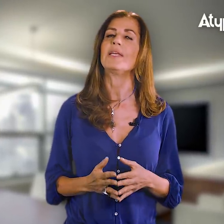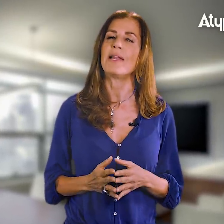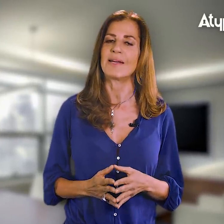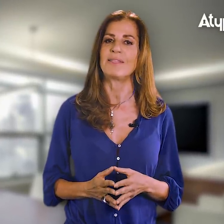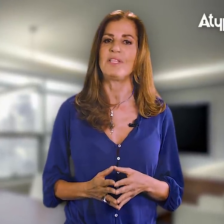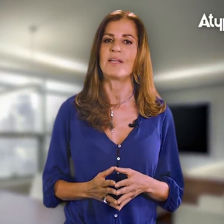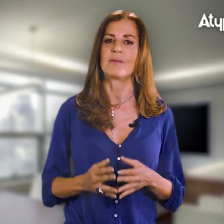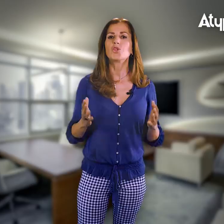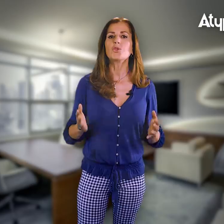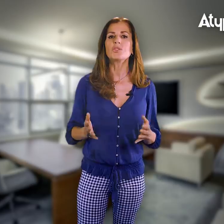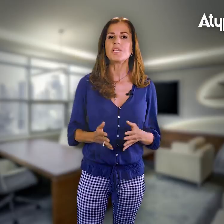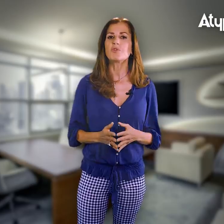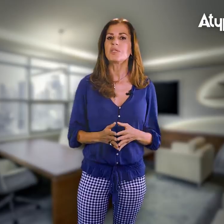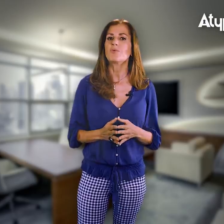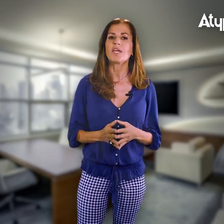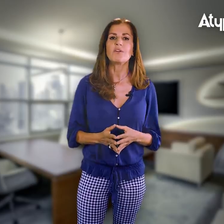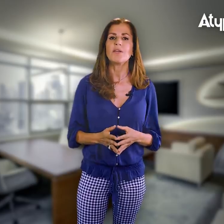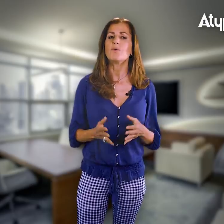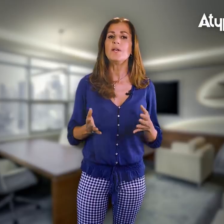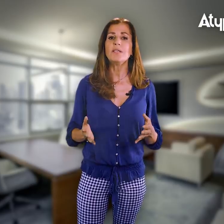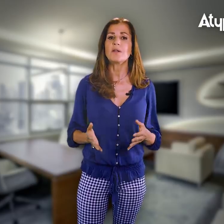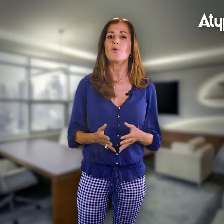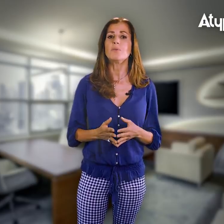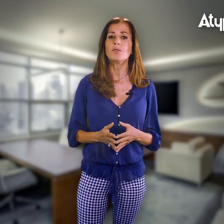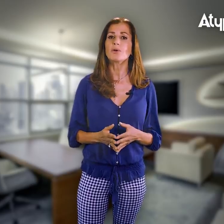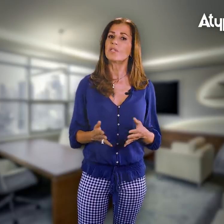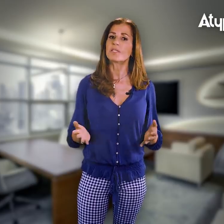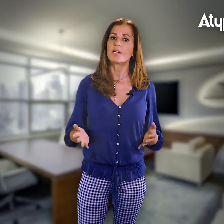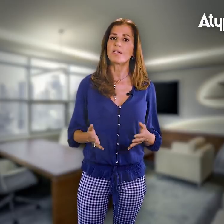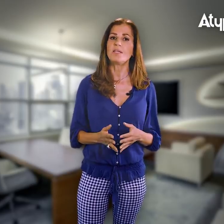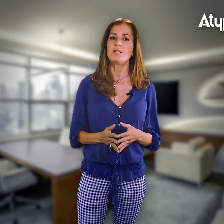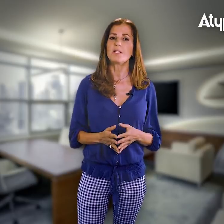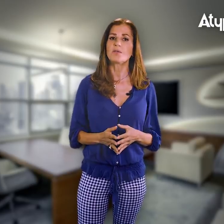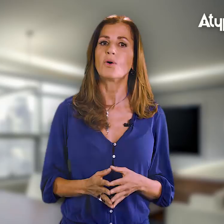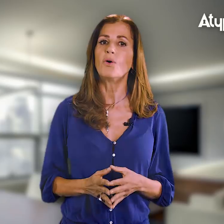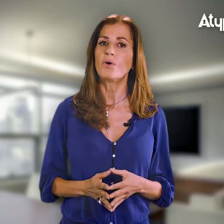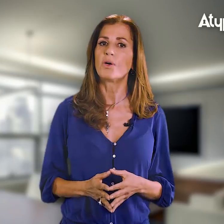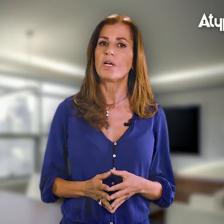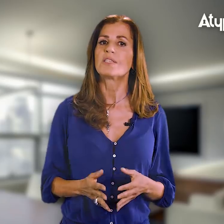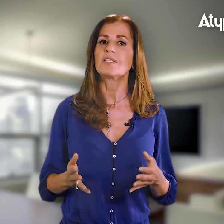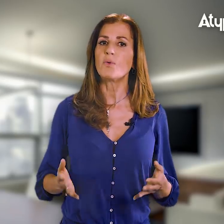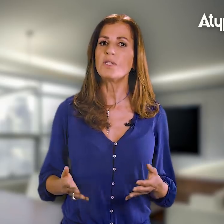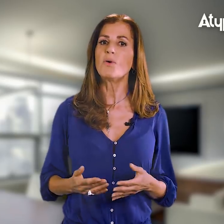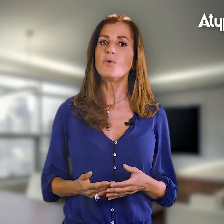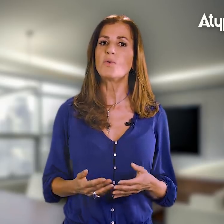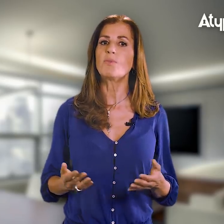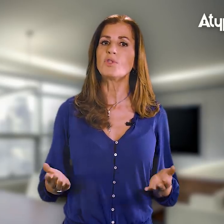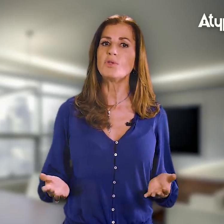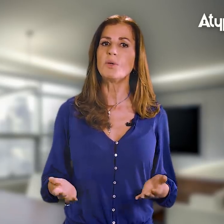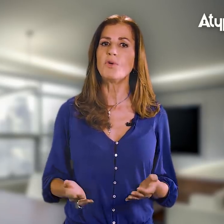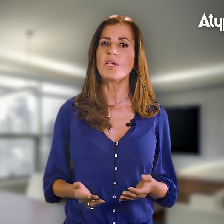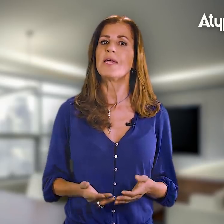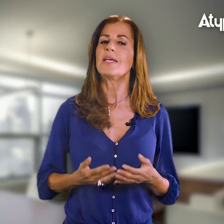cognición y la creatividad. Todos deseamos tener un jefe, un líder o un mentor con estas características. O, si se encuentra uno en